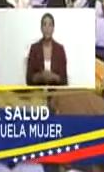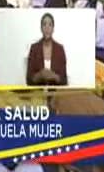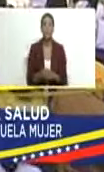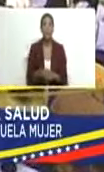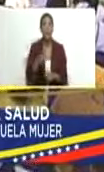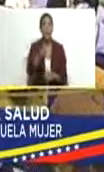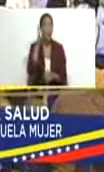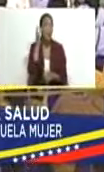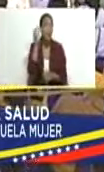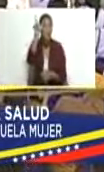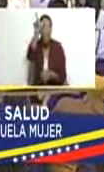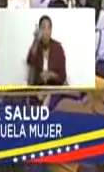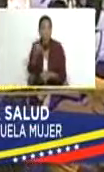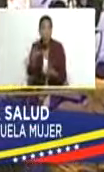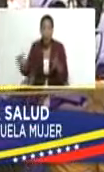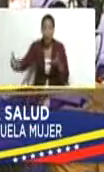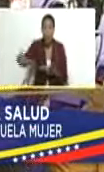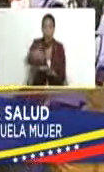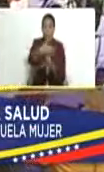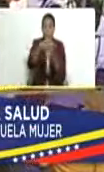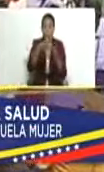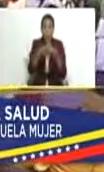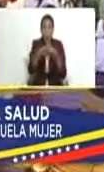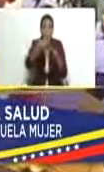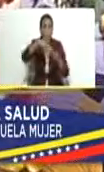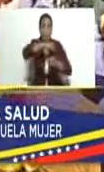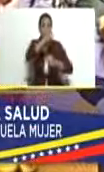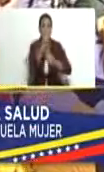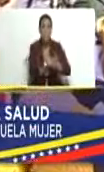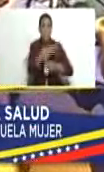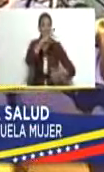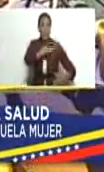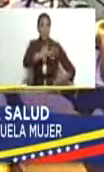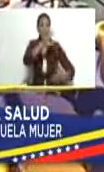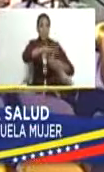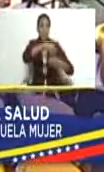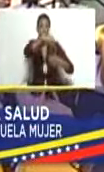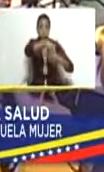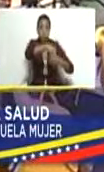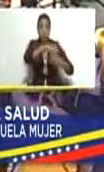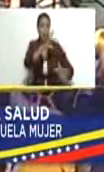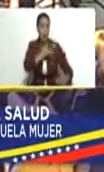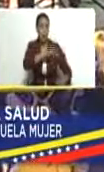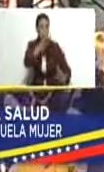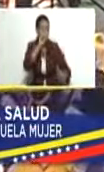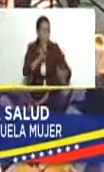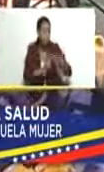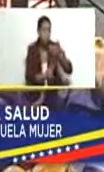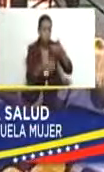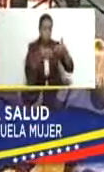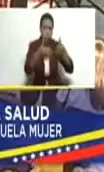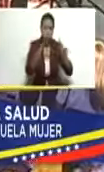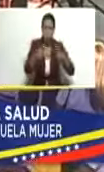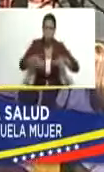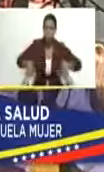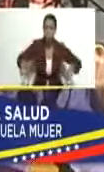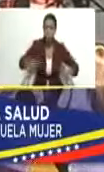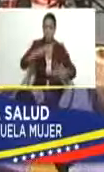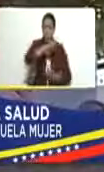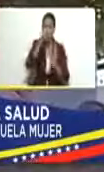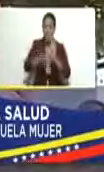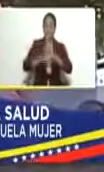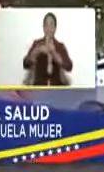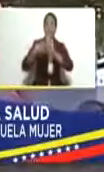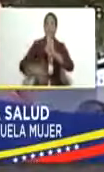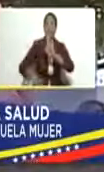La mujer como un colectivo, como una fuerza social, la mujer visible, la mujer con plenos